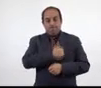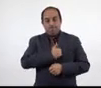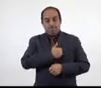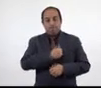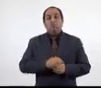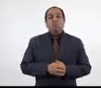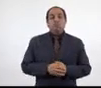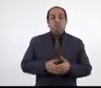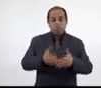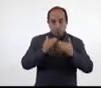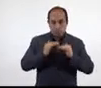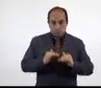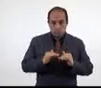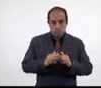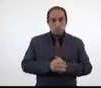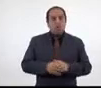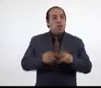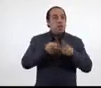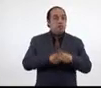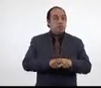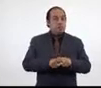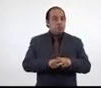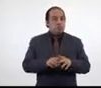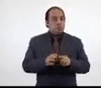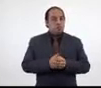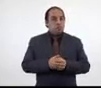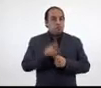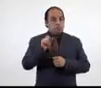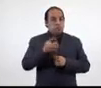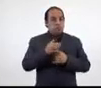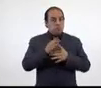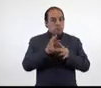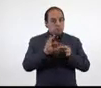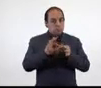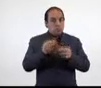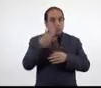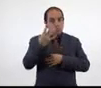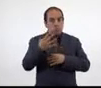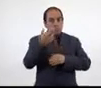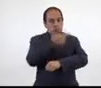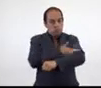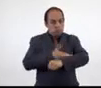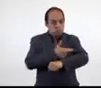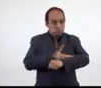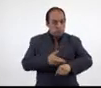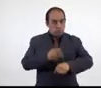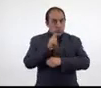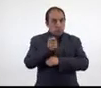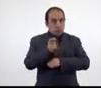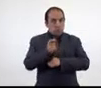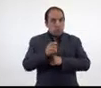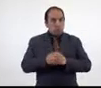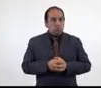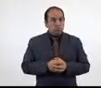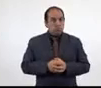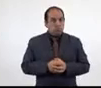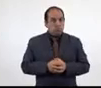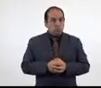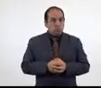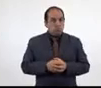favor. Hemos iniciado, como adelanté también, 4 trámites relacionados a las sucesiones,